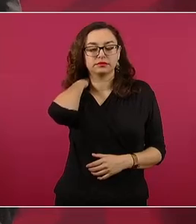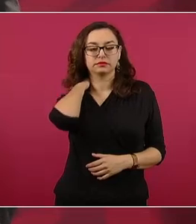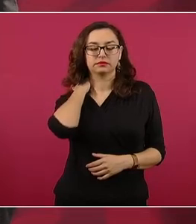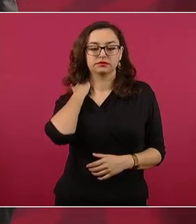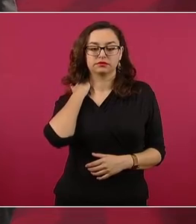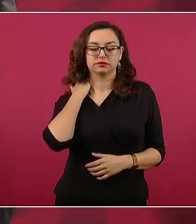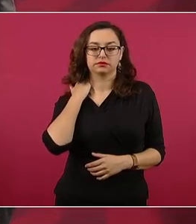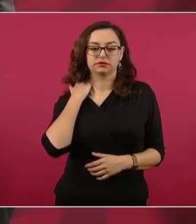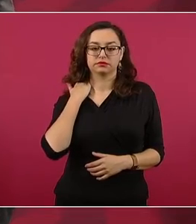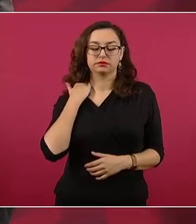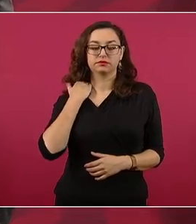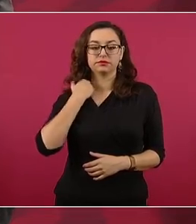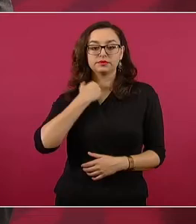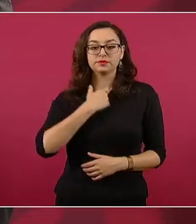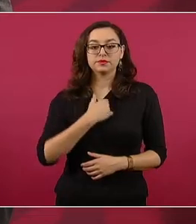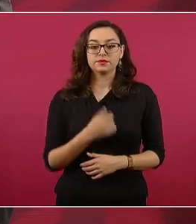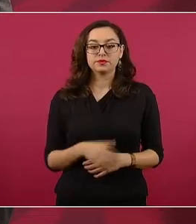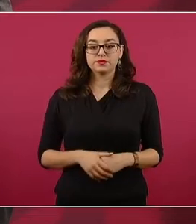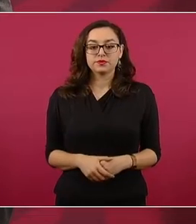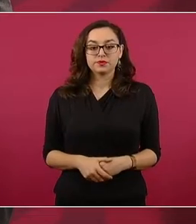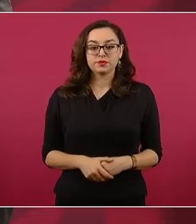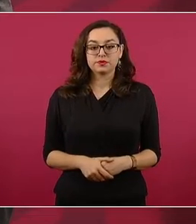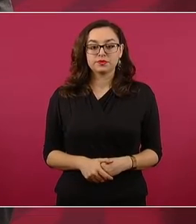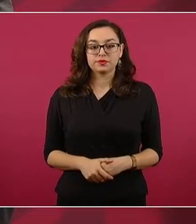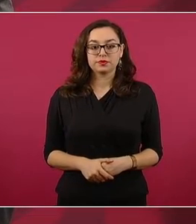este tipo de maíz